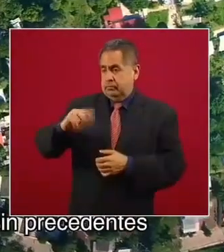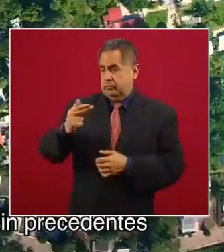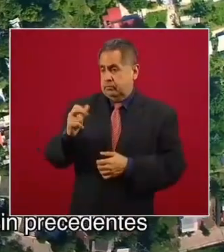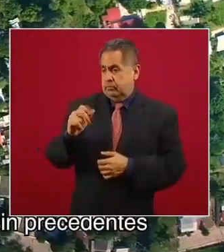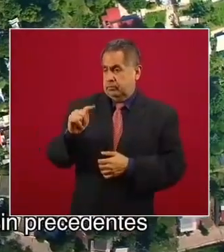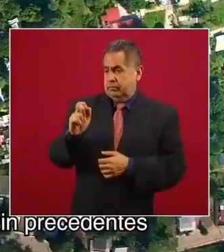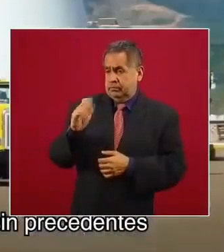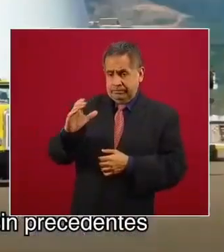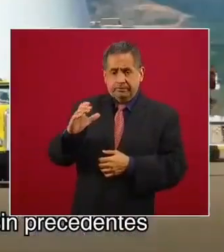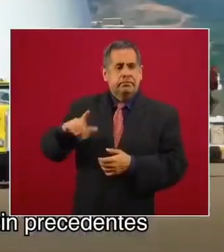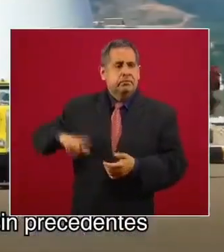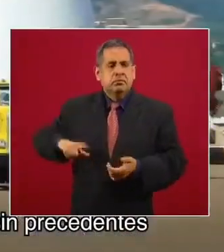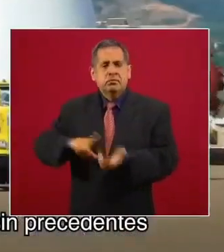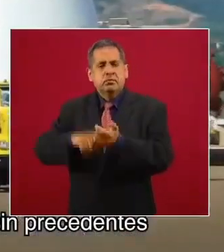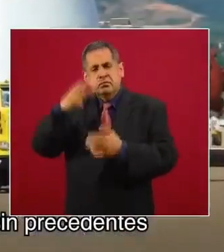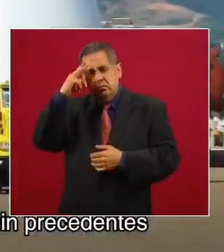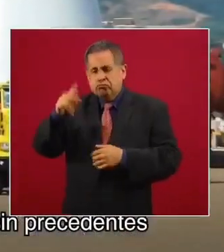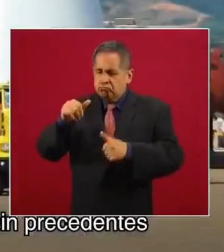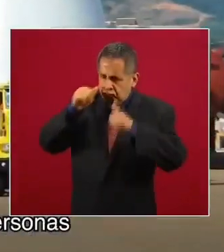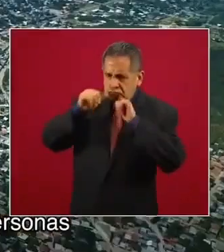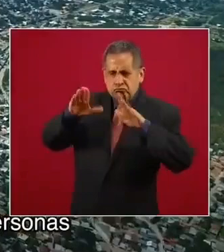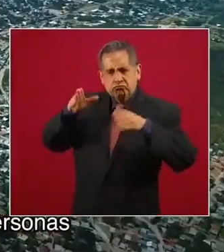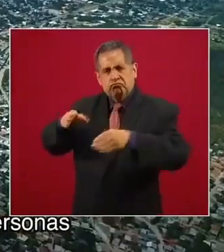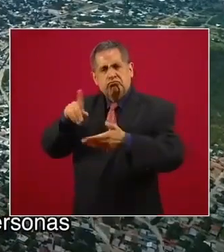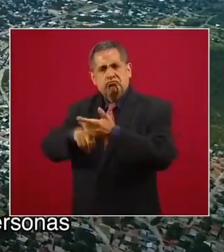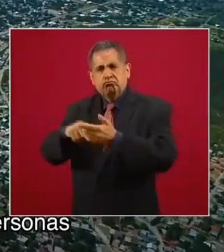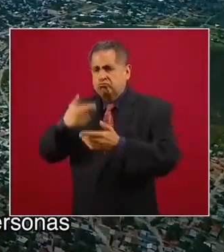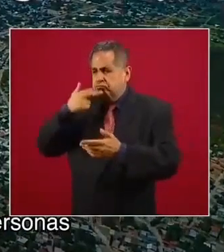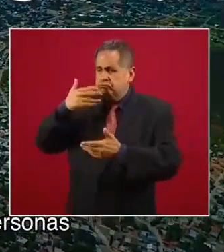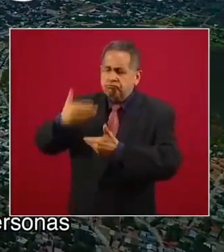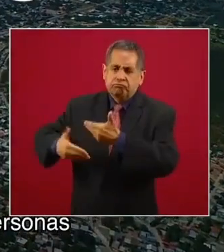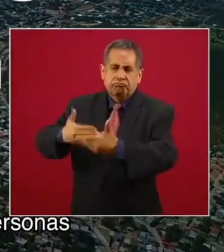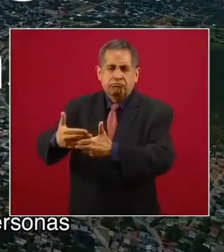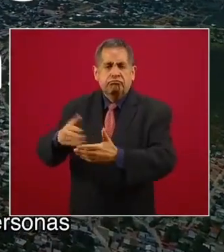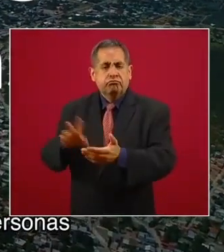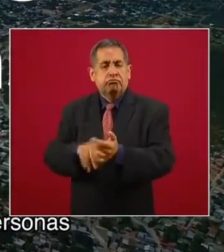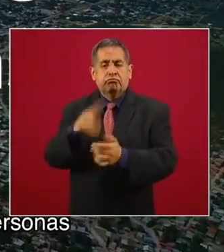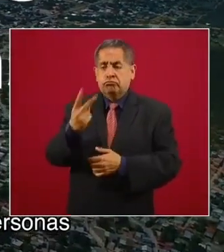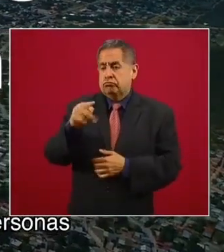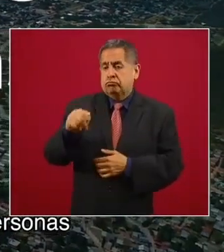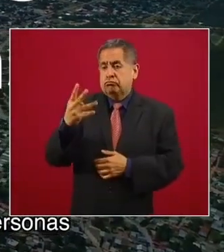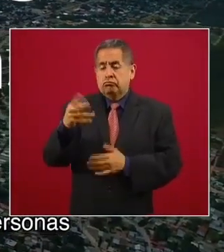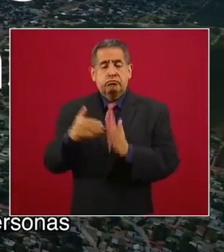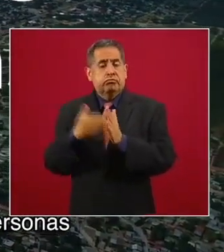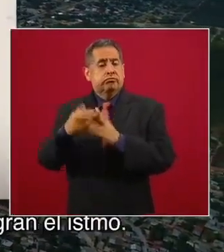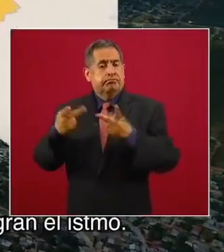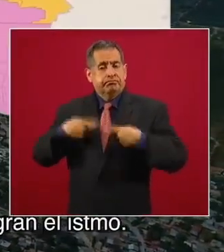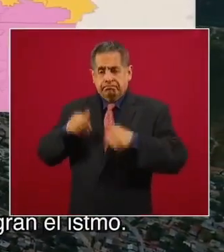de México dirige esfuerzos e inversiones sin precedentes para mejorar el bienestar de 2.4 millones de